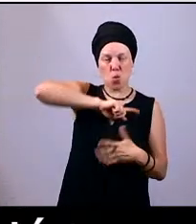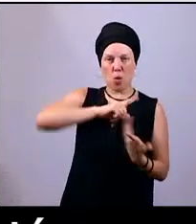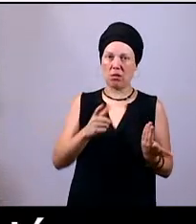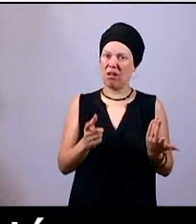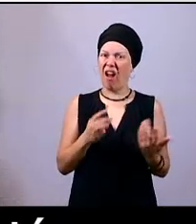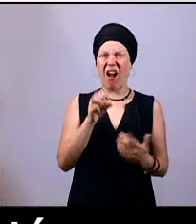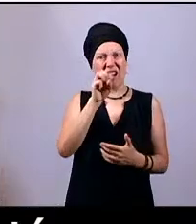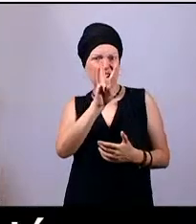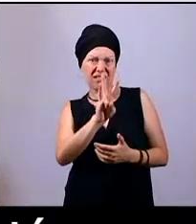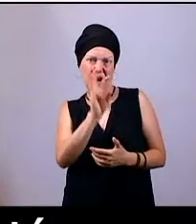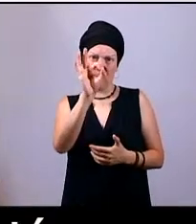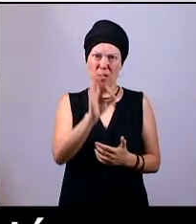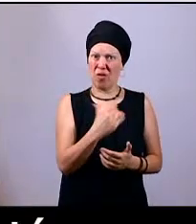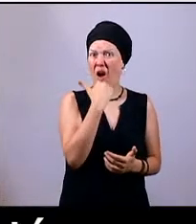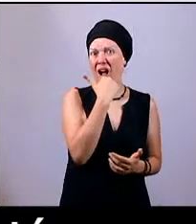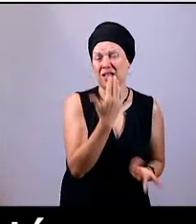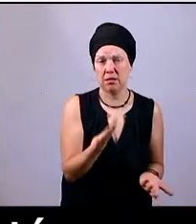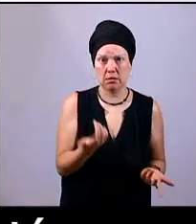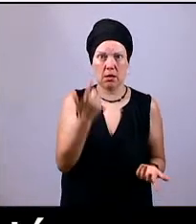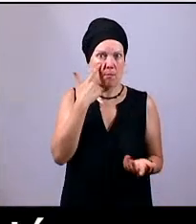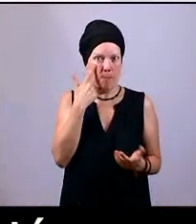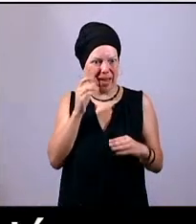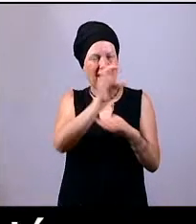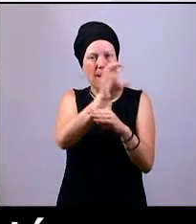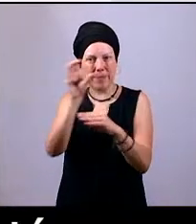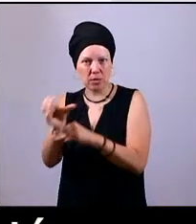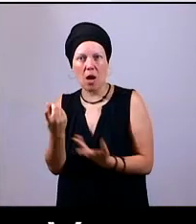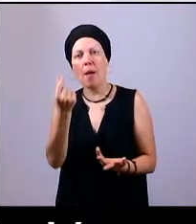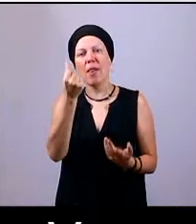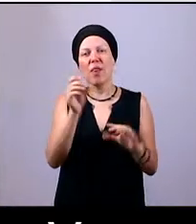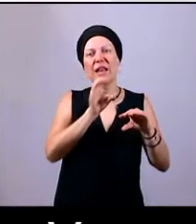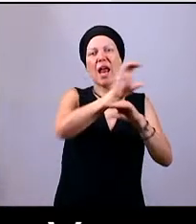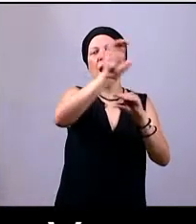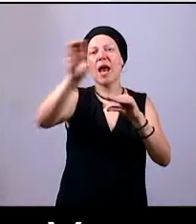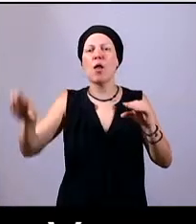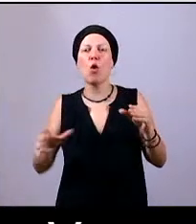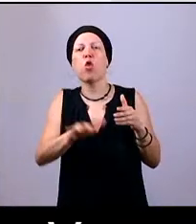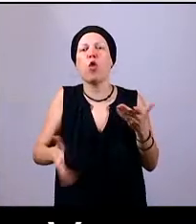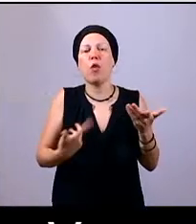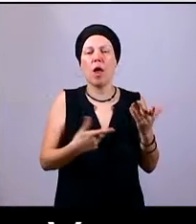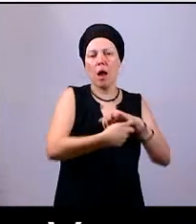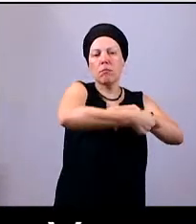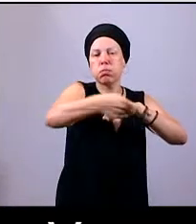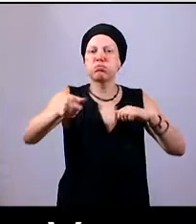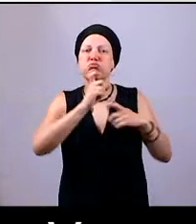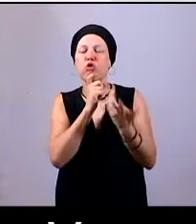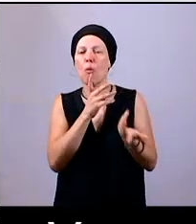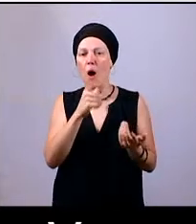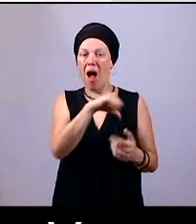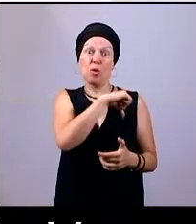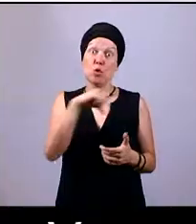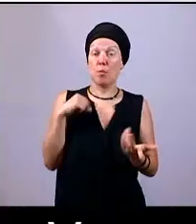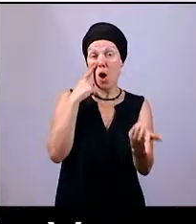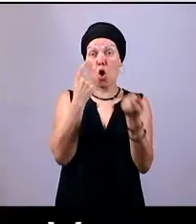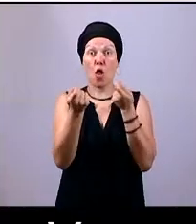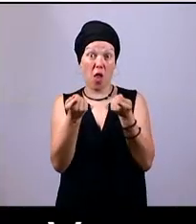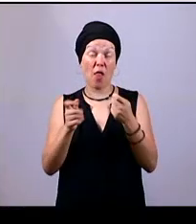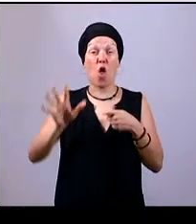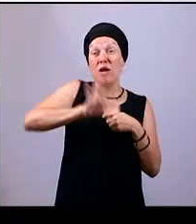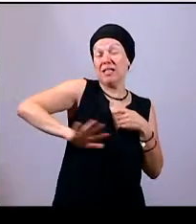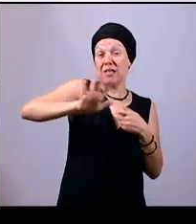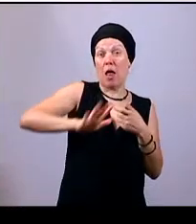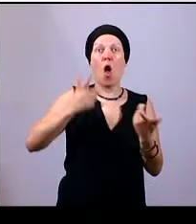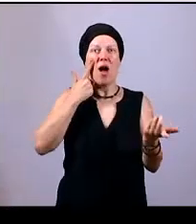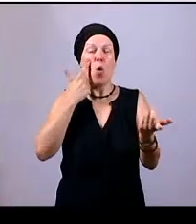al 3%. Vean las inversiones, dónde se canaliza todo el dinero. Autonomía, coordinación del Estado, un